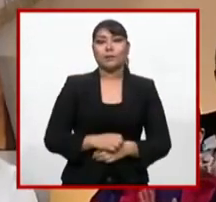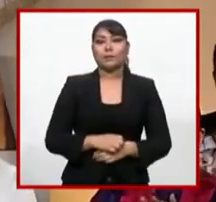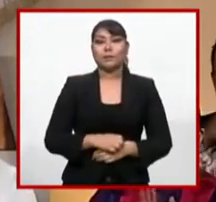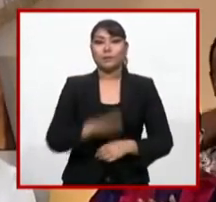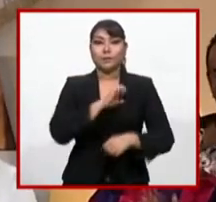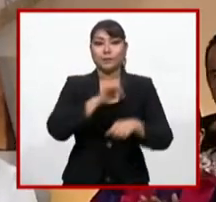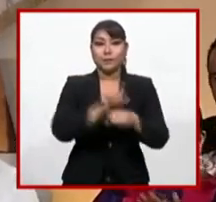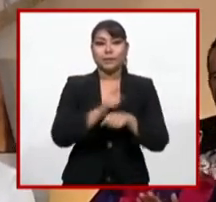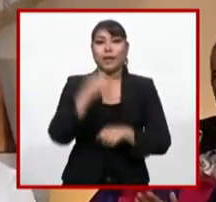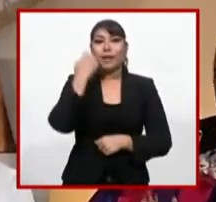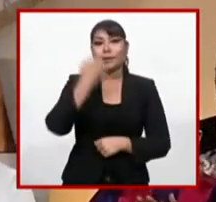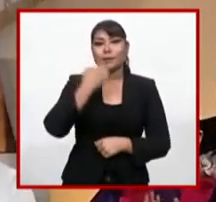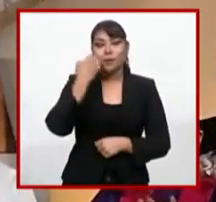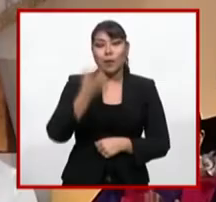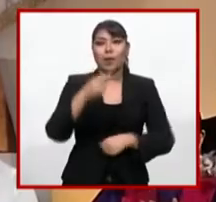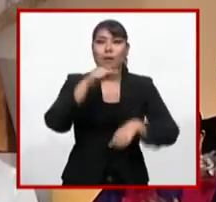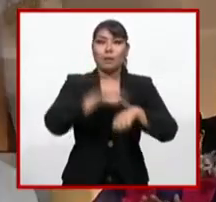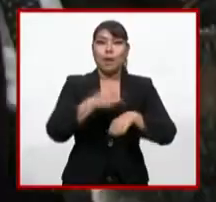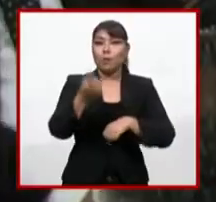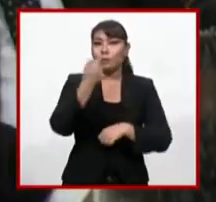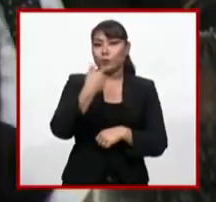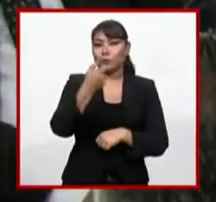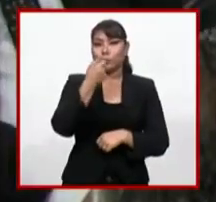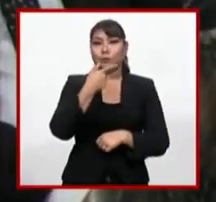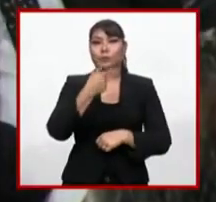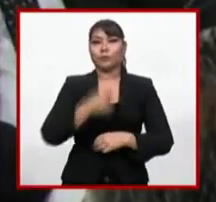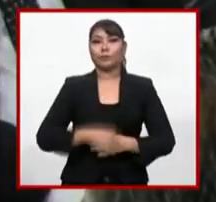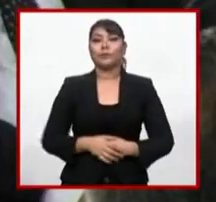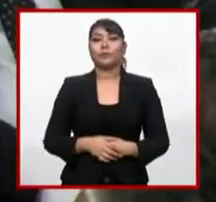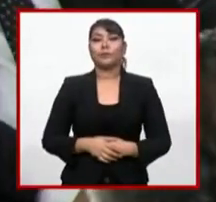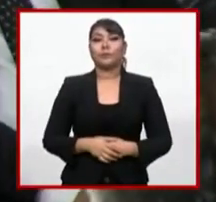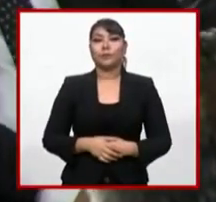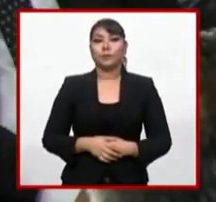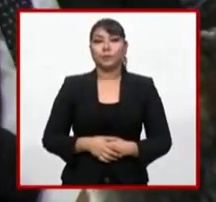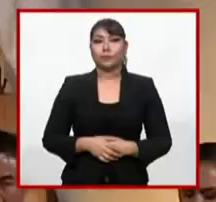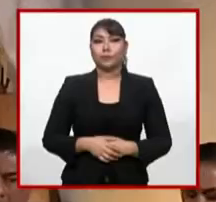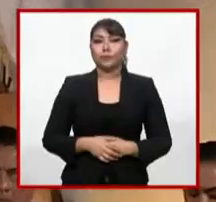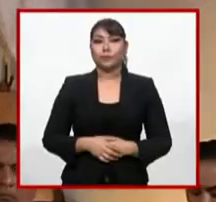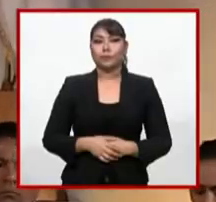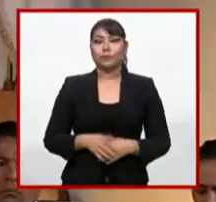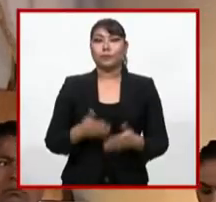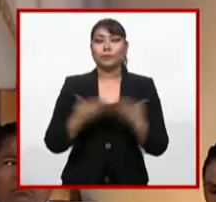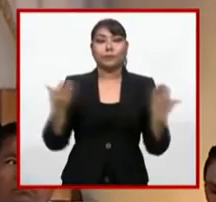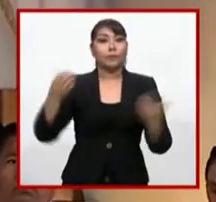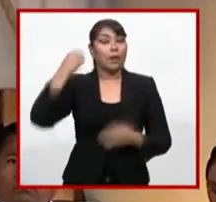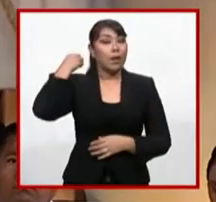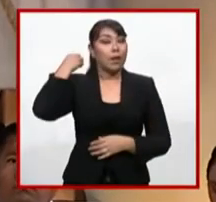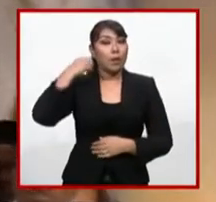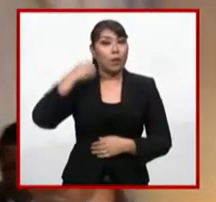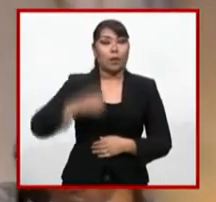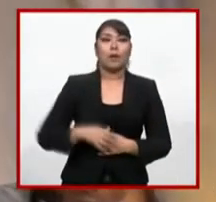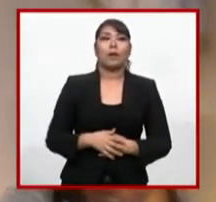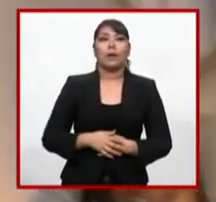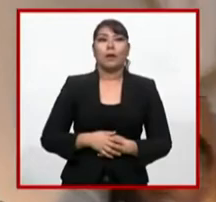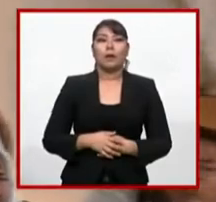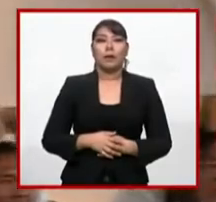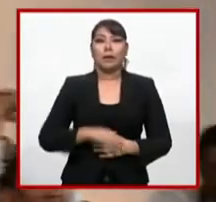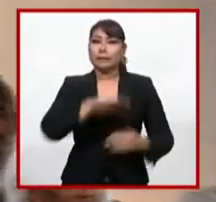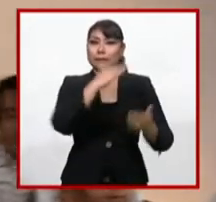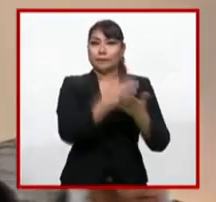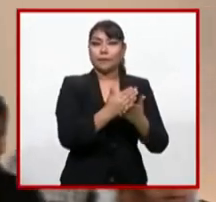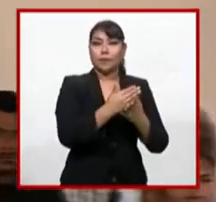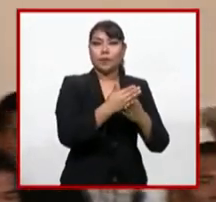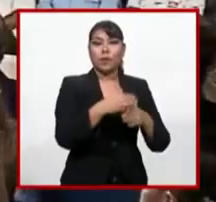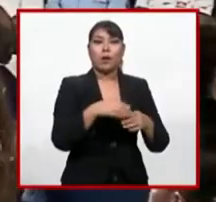en escuelas y en medicamentos. En Oaxaca, desde que terminamos el Parque Eólico del